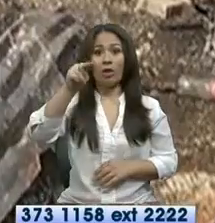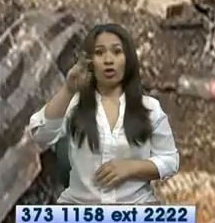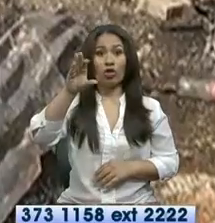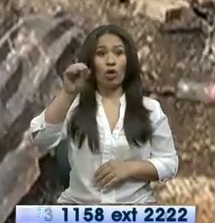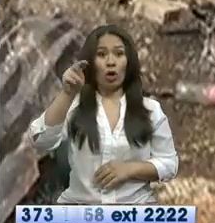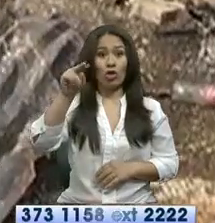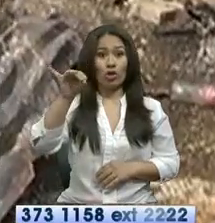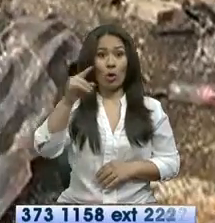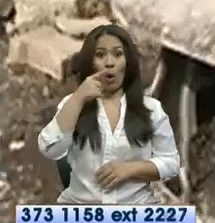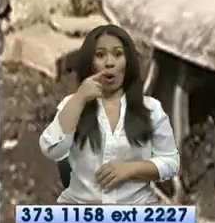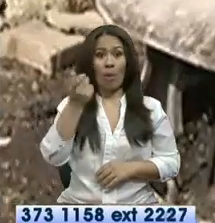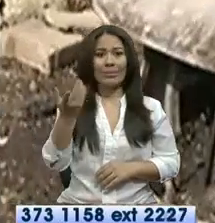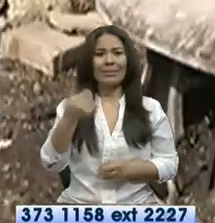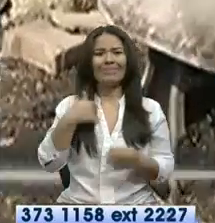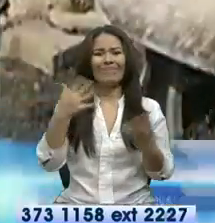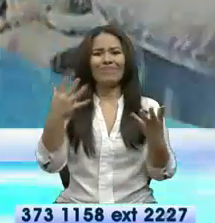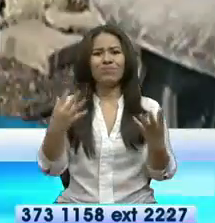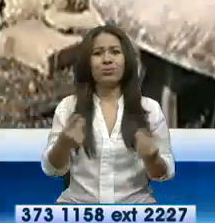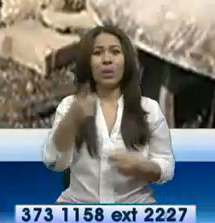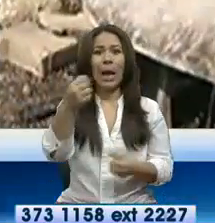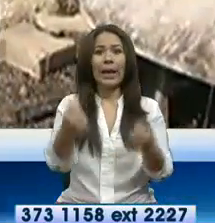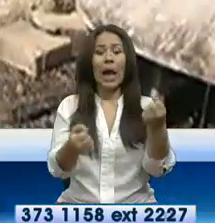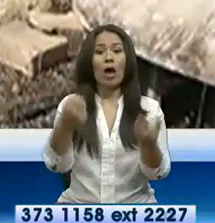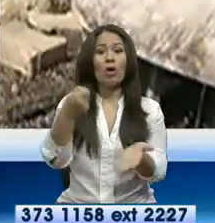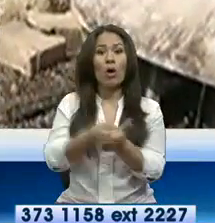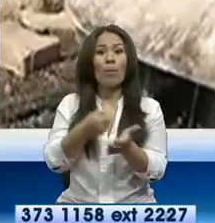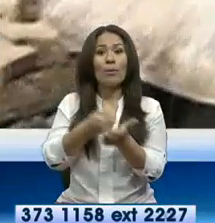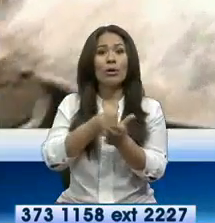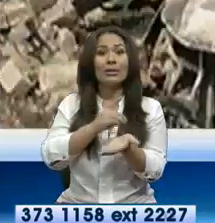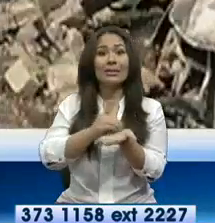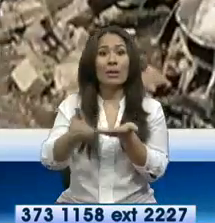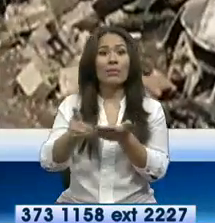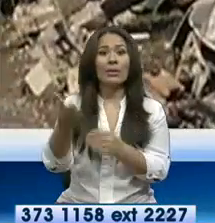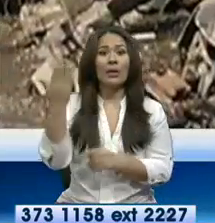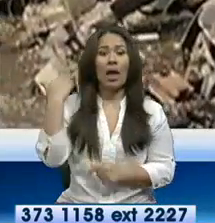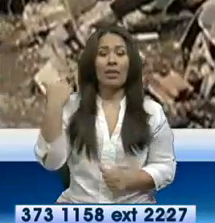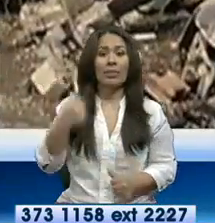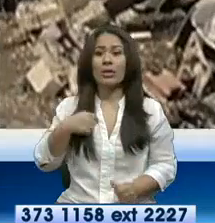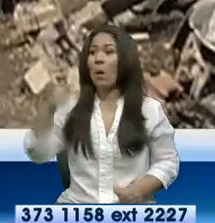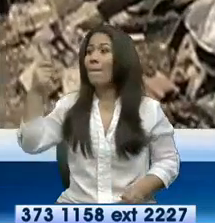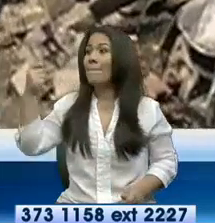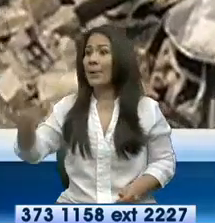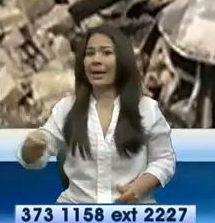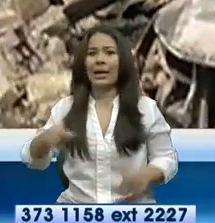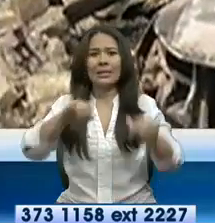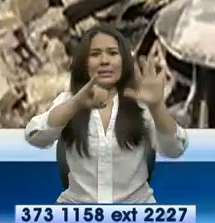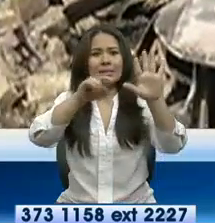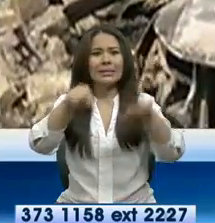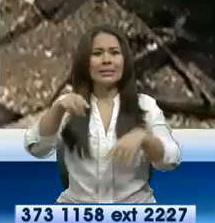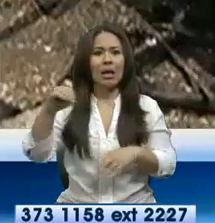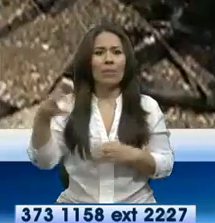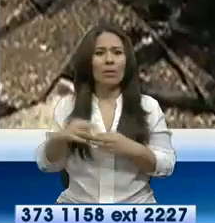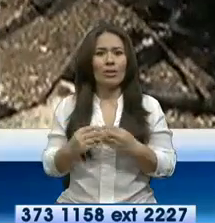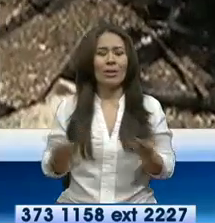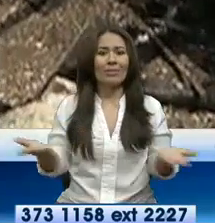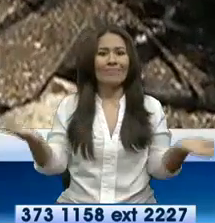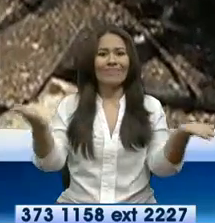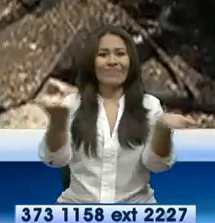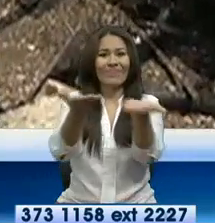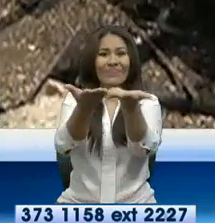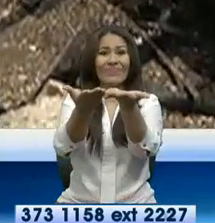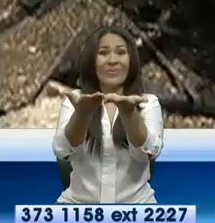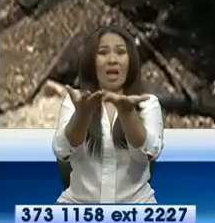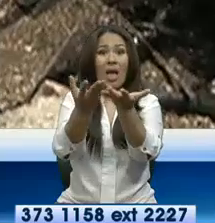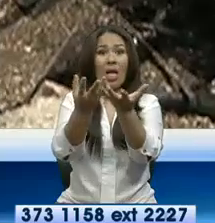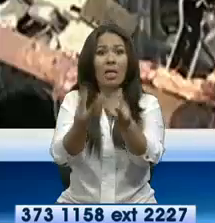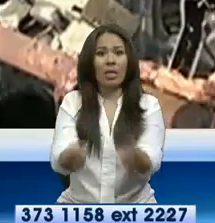todo, incluso un auto que compró la semana pasada, por el cual dio una entrada de $6,000, pero aún debe pagar